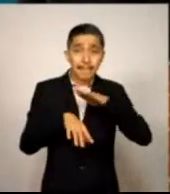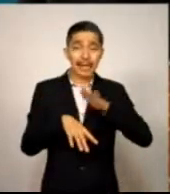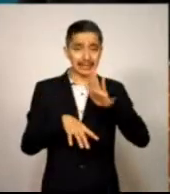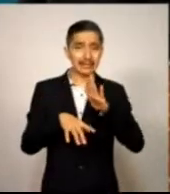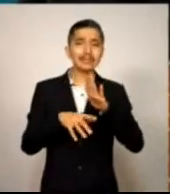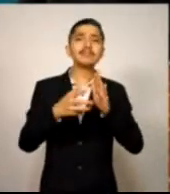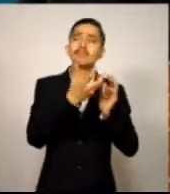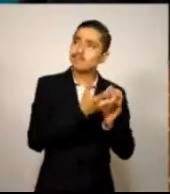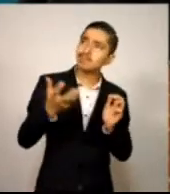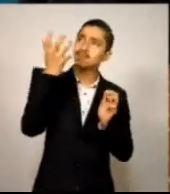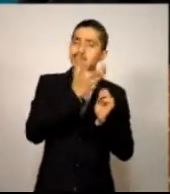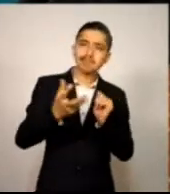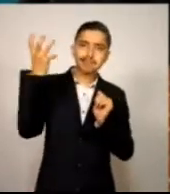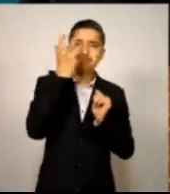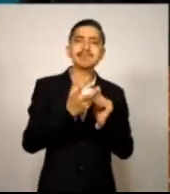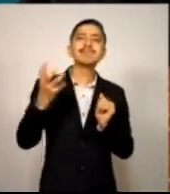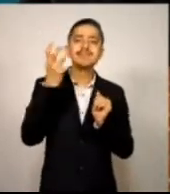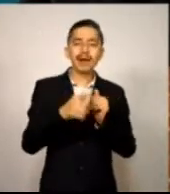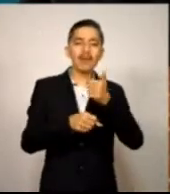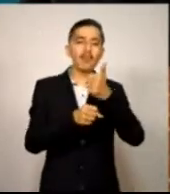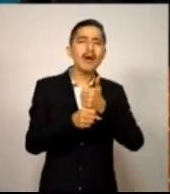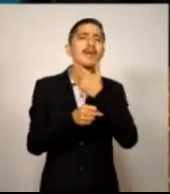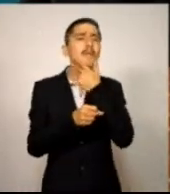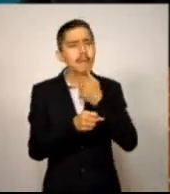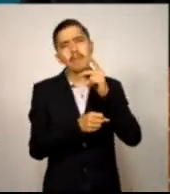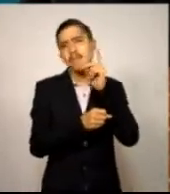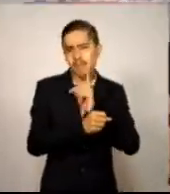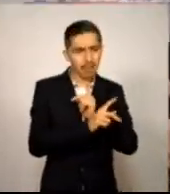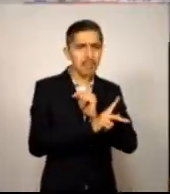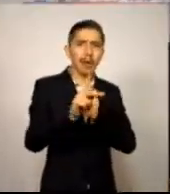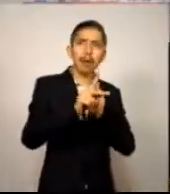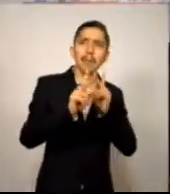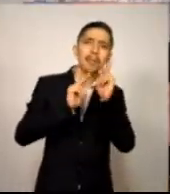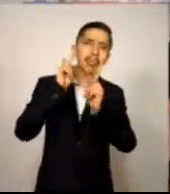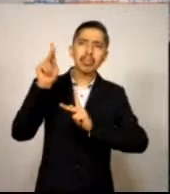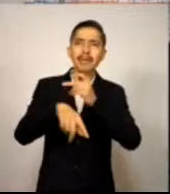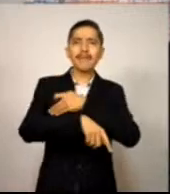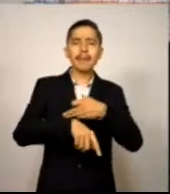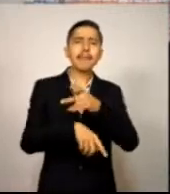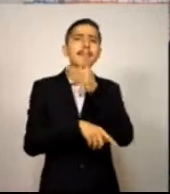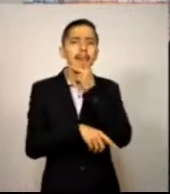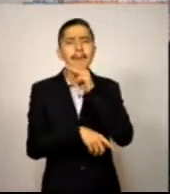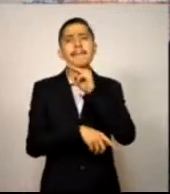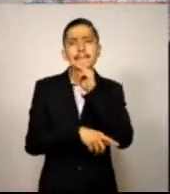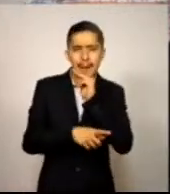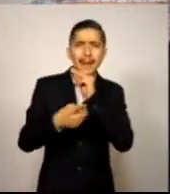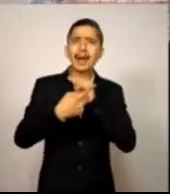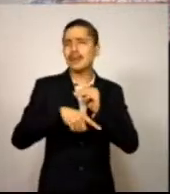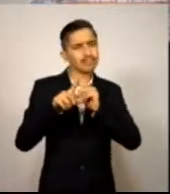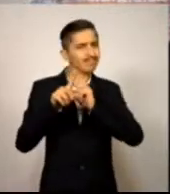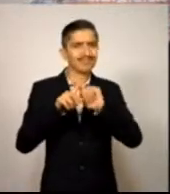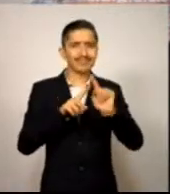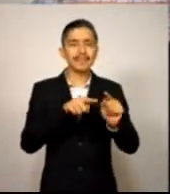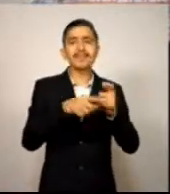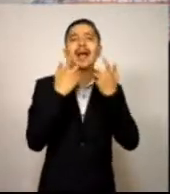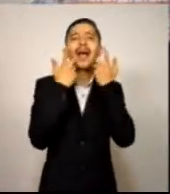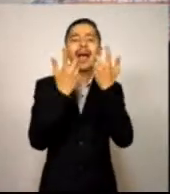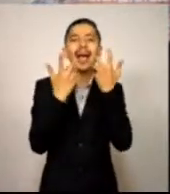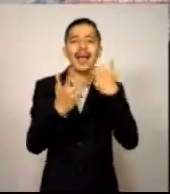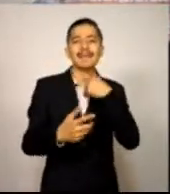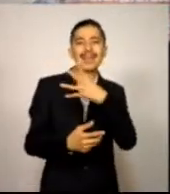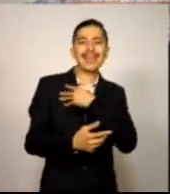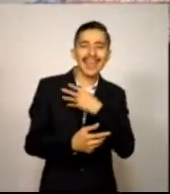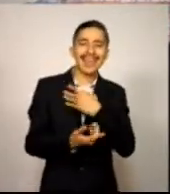más puedan hacer lo propio me refiero abuelitas abuelitos papás mamás que están ansiosas por abrazar